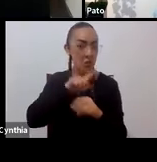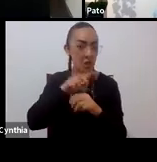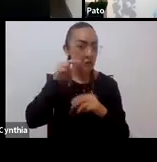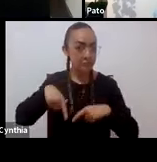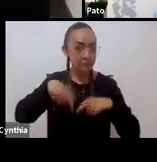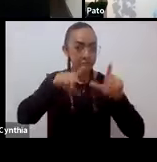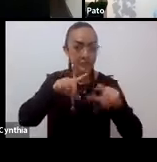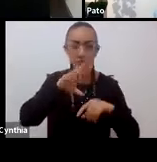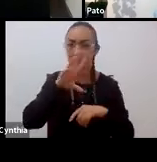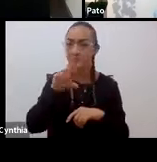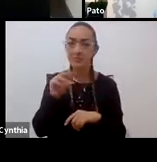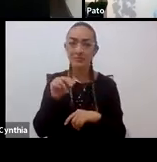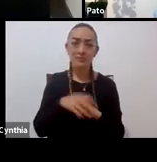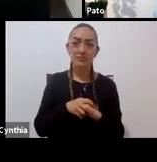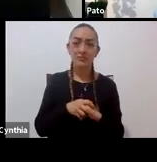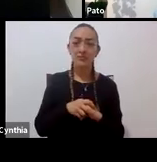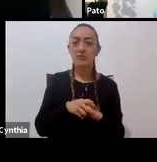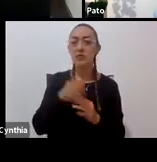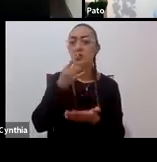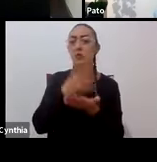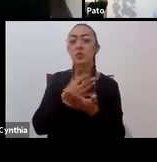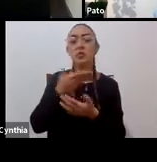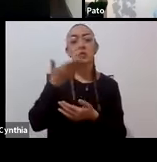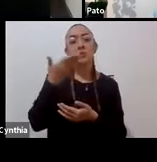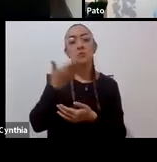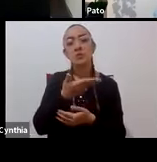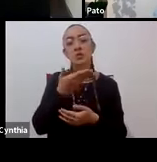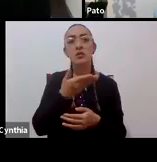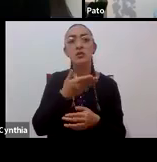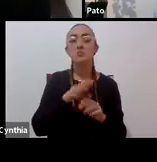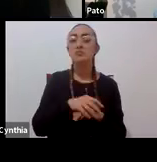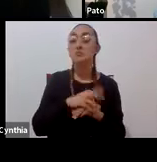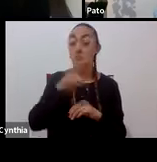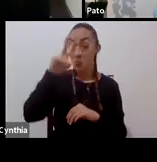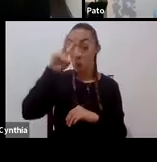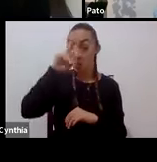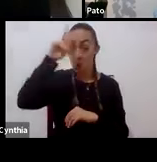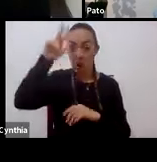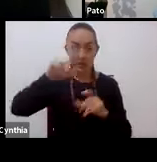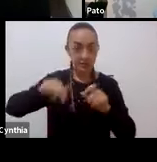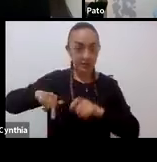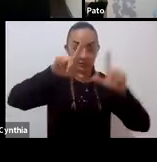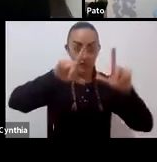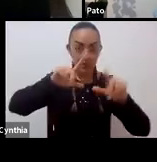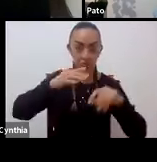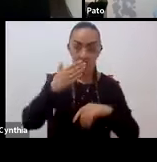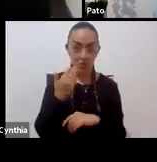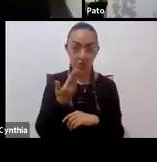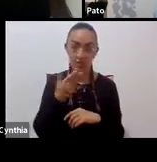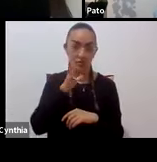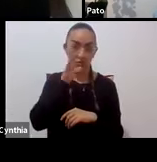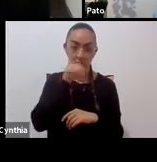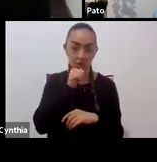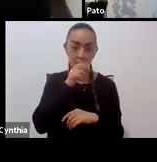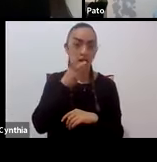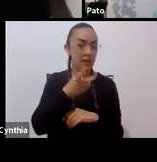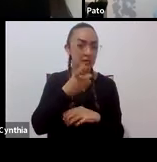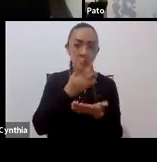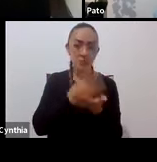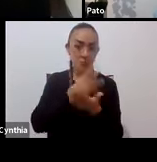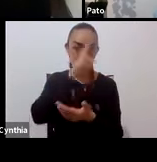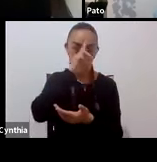no se activen páginas de violencia explícita, ¿no? Que no haya ese tipo de páginas.